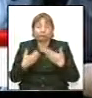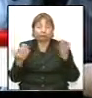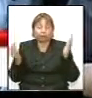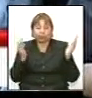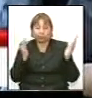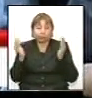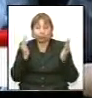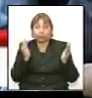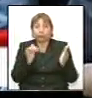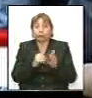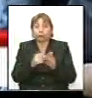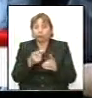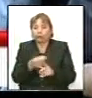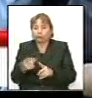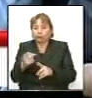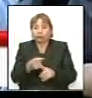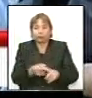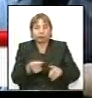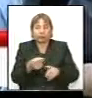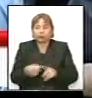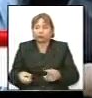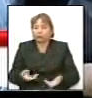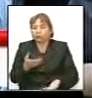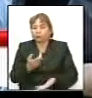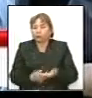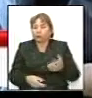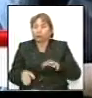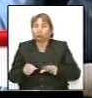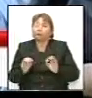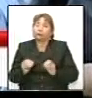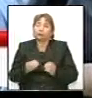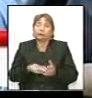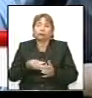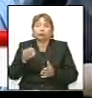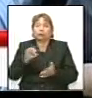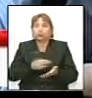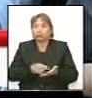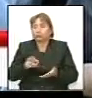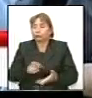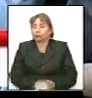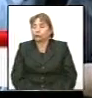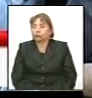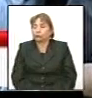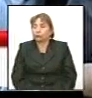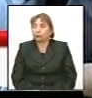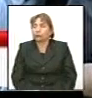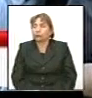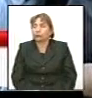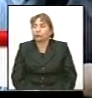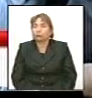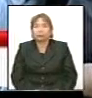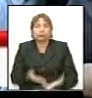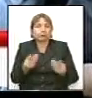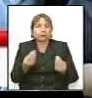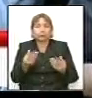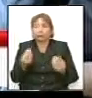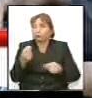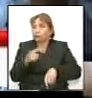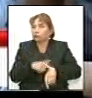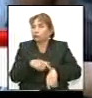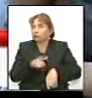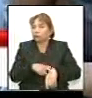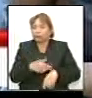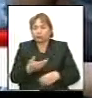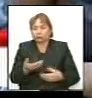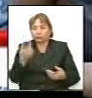digamos las diferencias que pueden existir en esos dos regímenes pero no lo van a lograr paliar por mucho tiempo entonces los